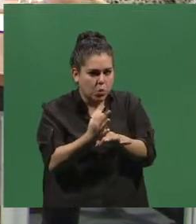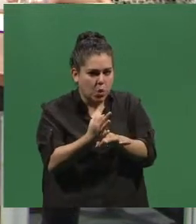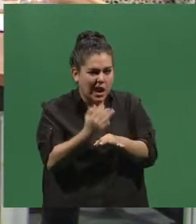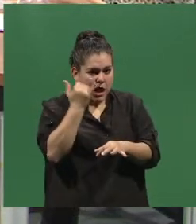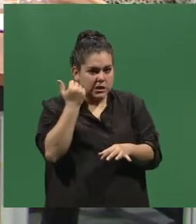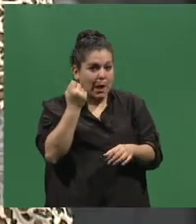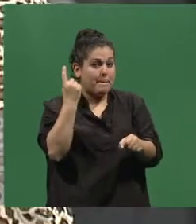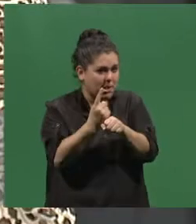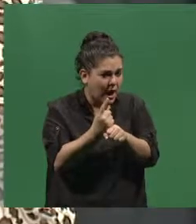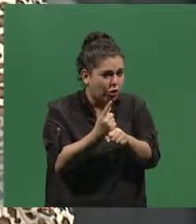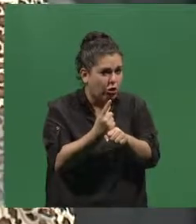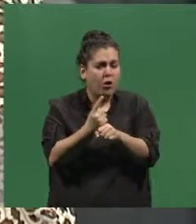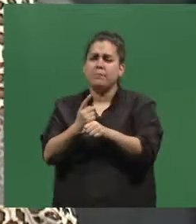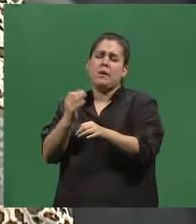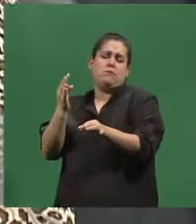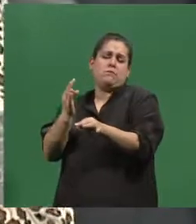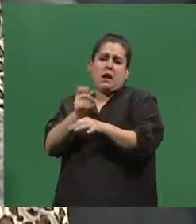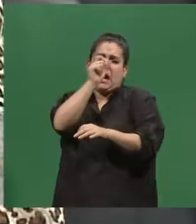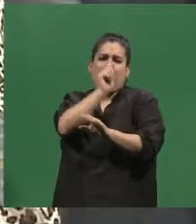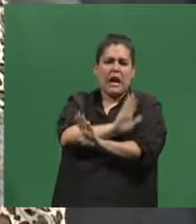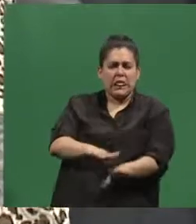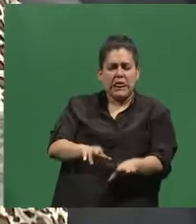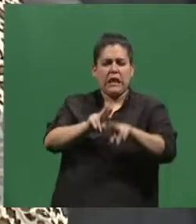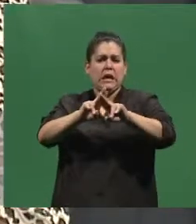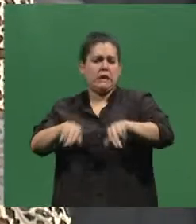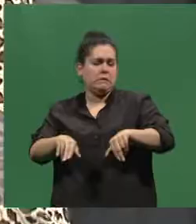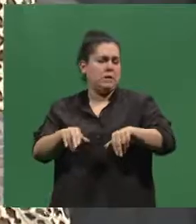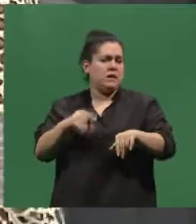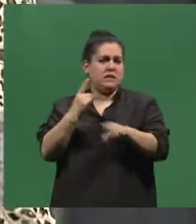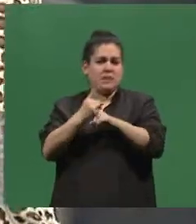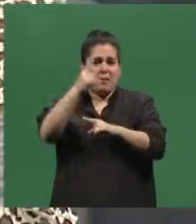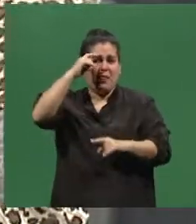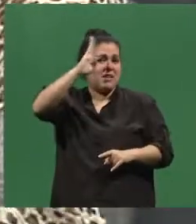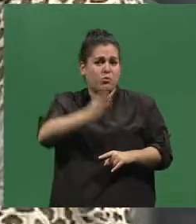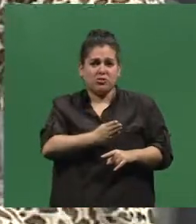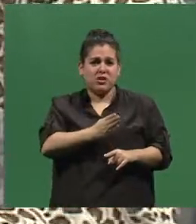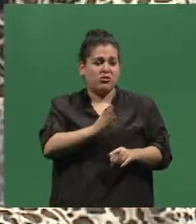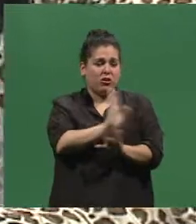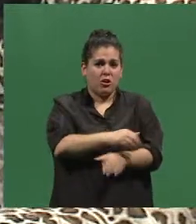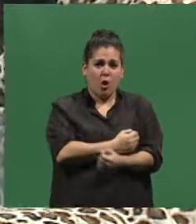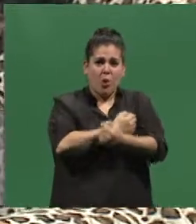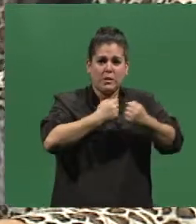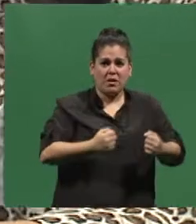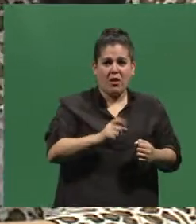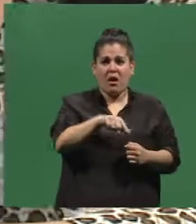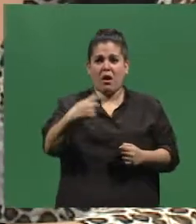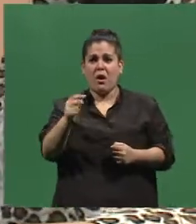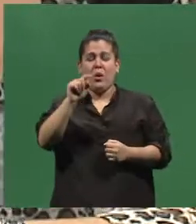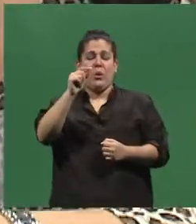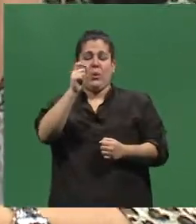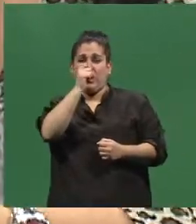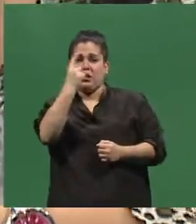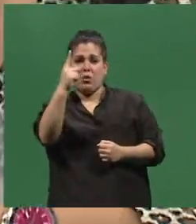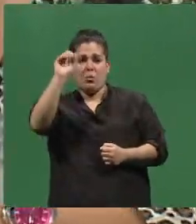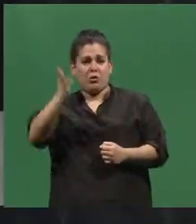10% ingresan primario hoy, estamos hablando. Escolar, preescolar, sí, a la escuela primaria, con un 10% los niños con obesidad y el 21%